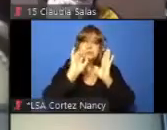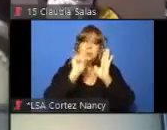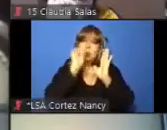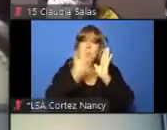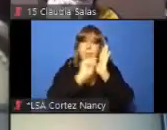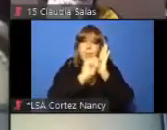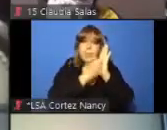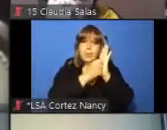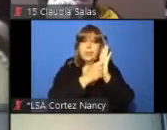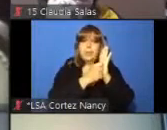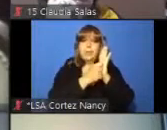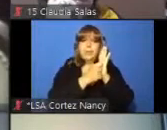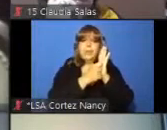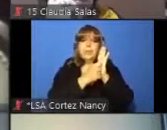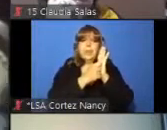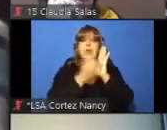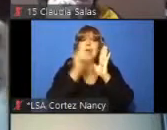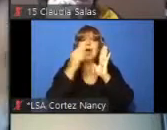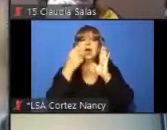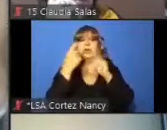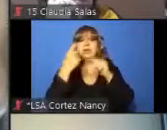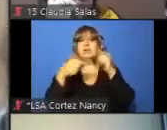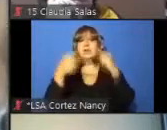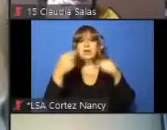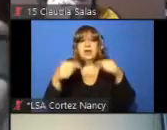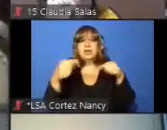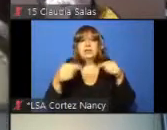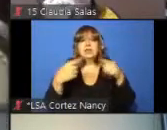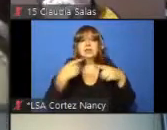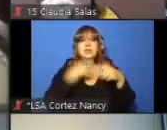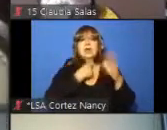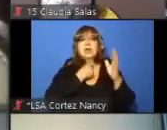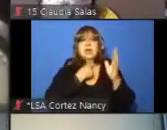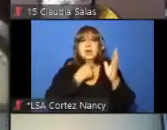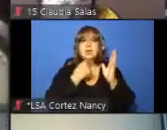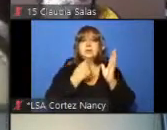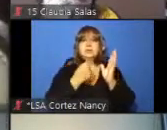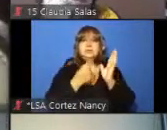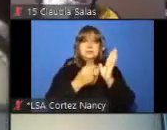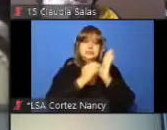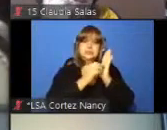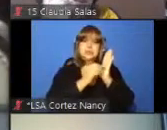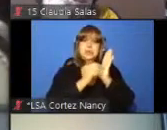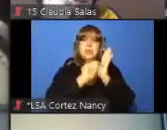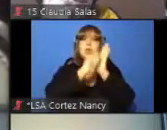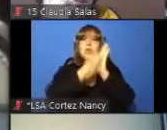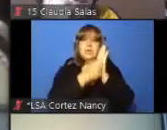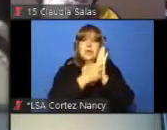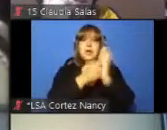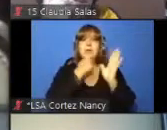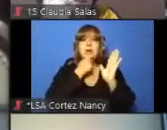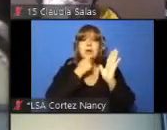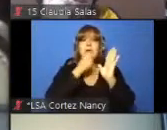oficialismo, bueno, acompañamos al gobernador en lo que tenían que ver las principales leyes económicas que tenían que ver con la reactivación. Recordamos que